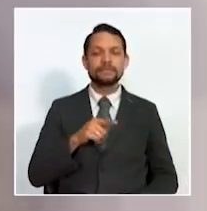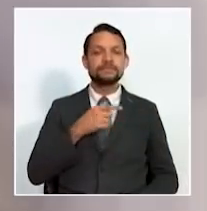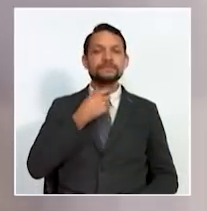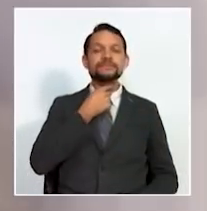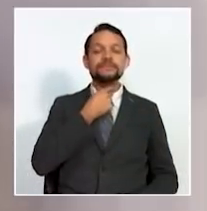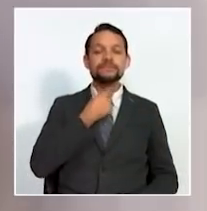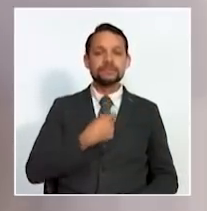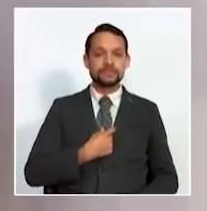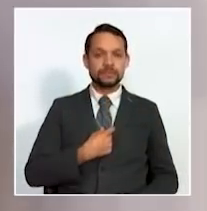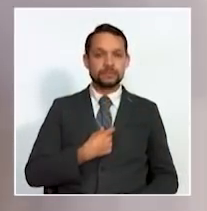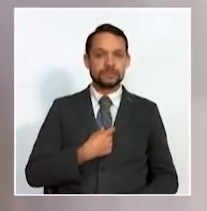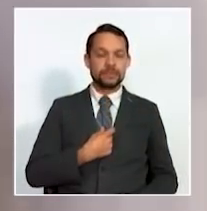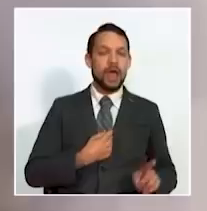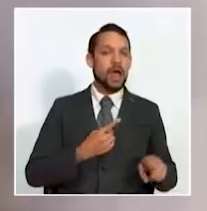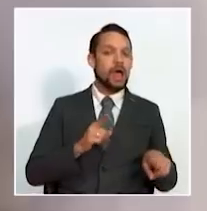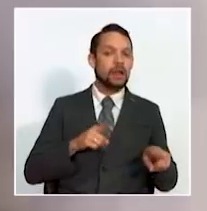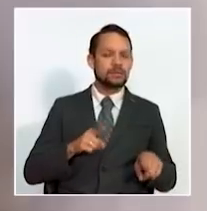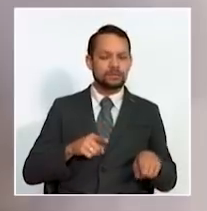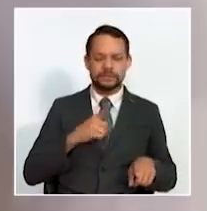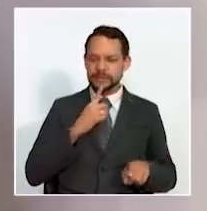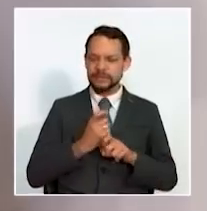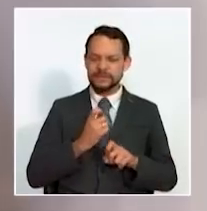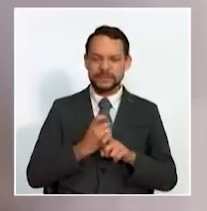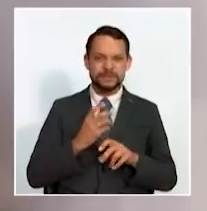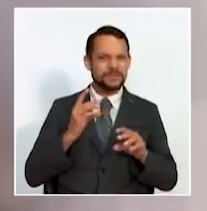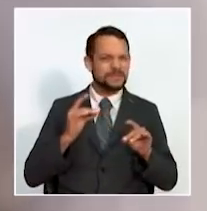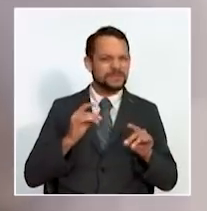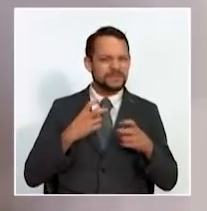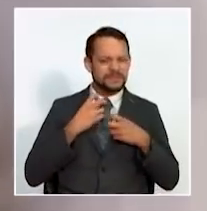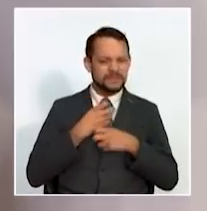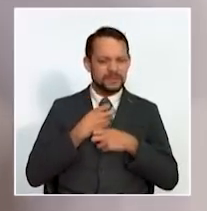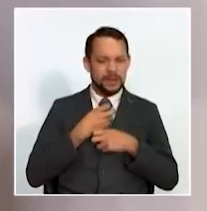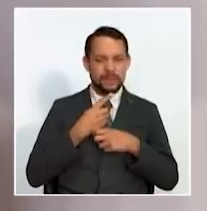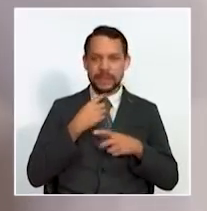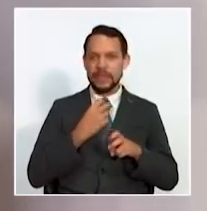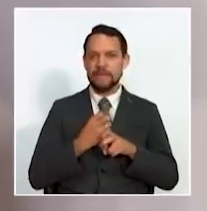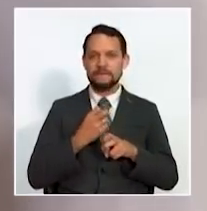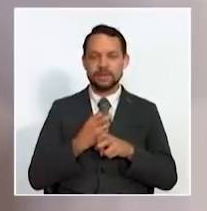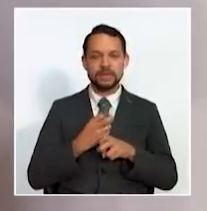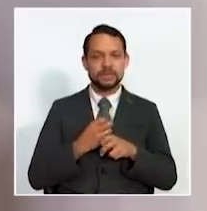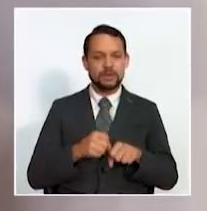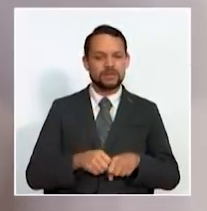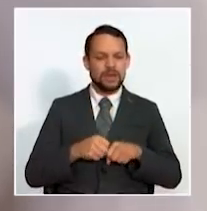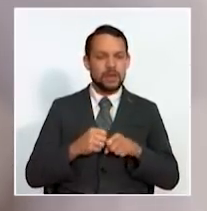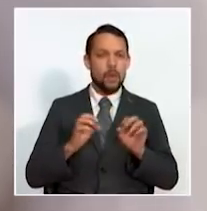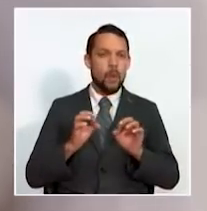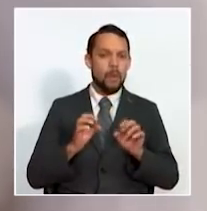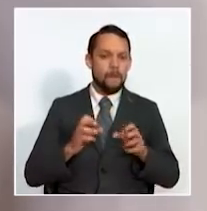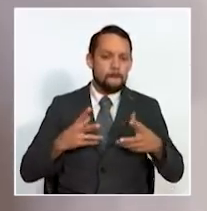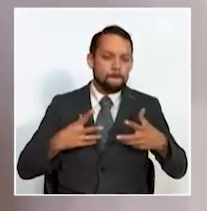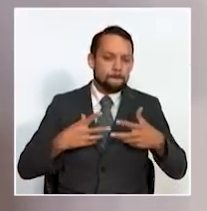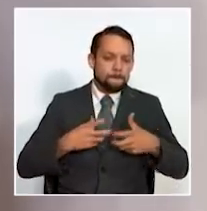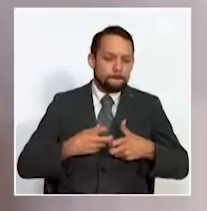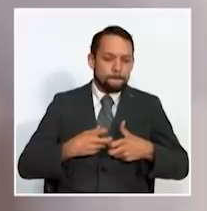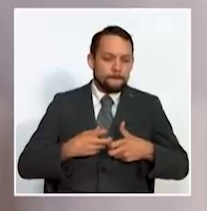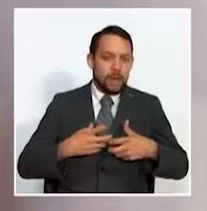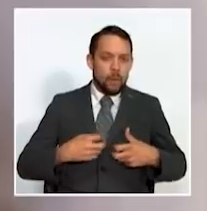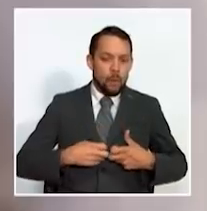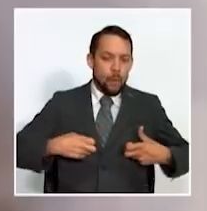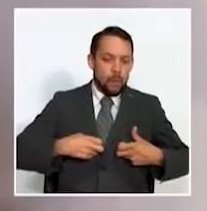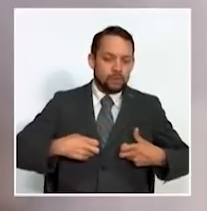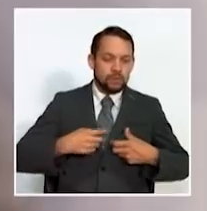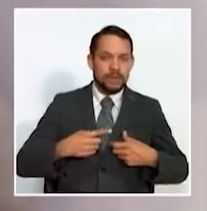que por irritación de la mucosa producimos alteración o contracción de estos músculos llevando a la